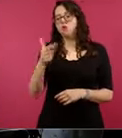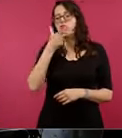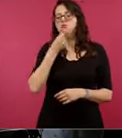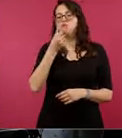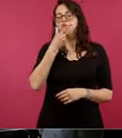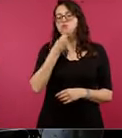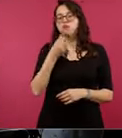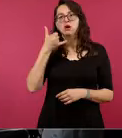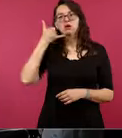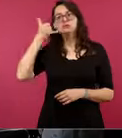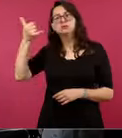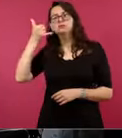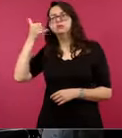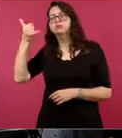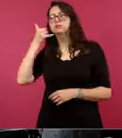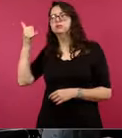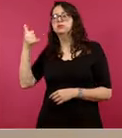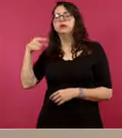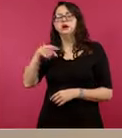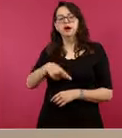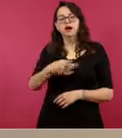víctimas para exigir por ellos